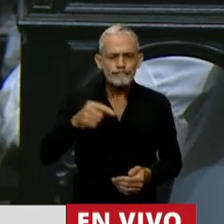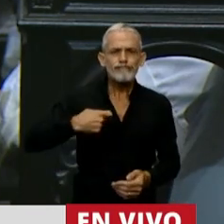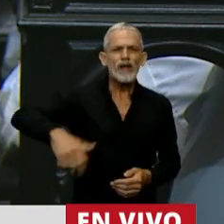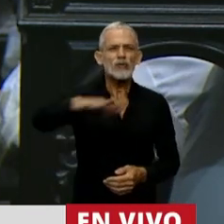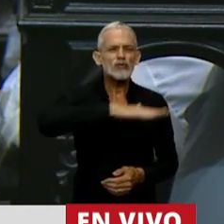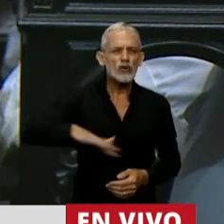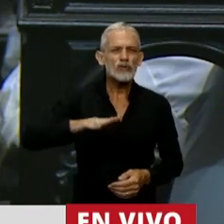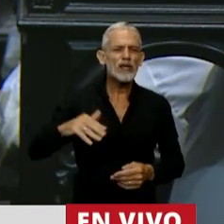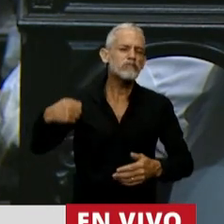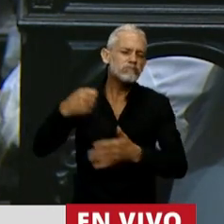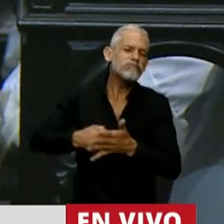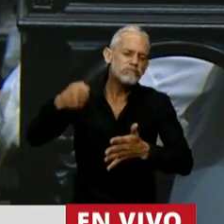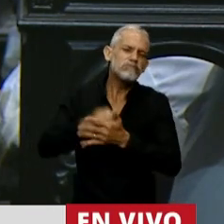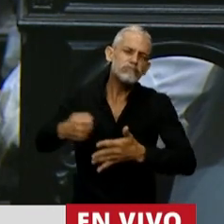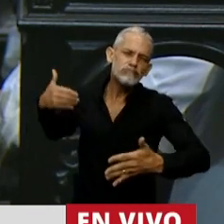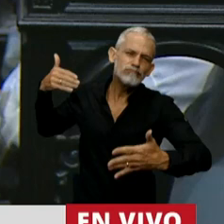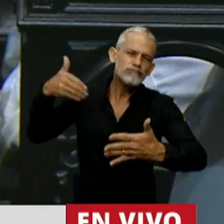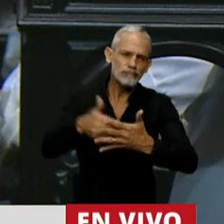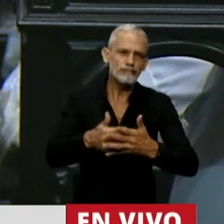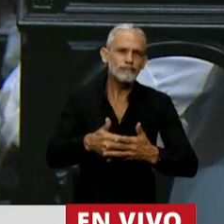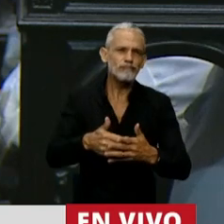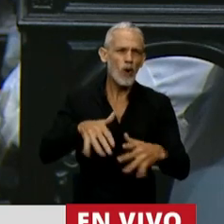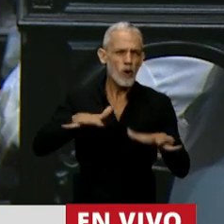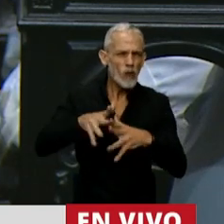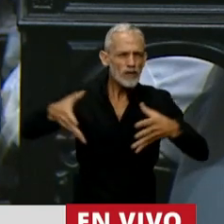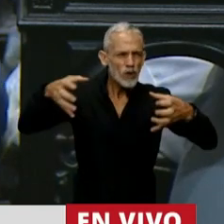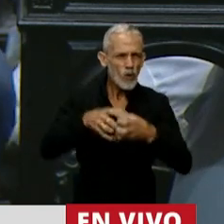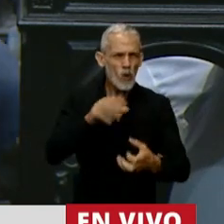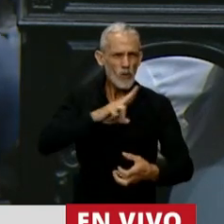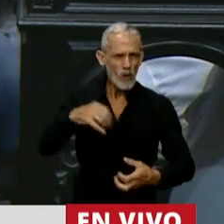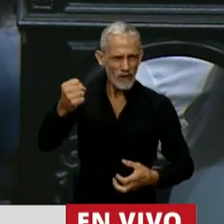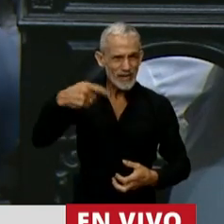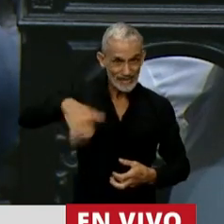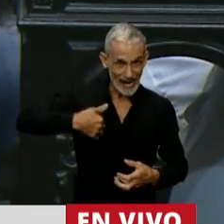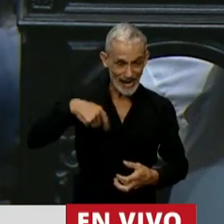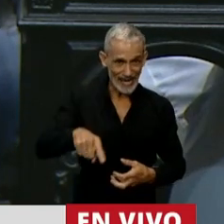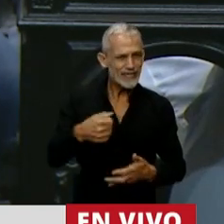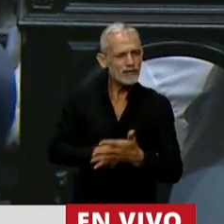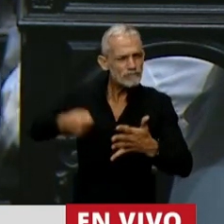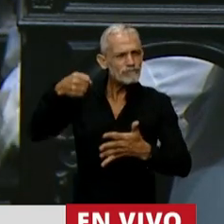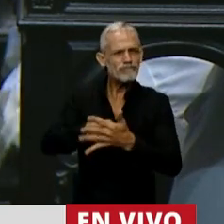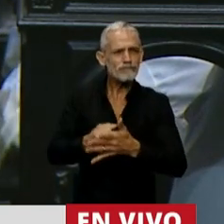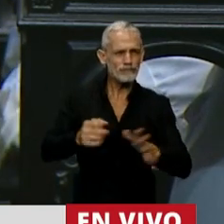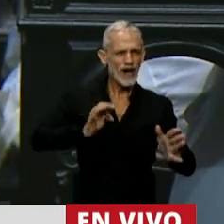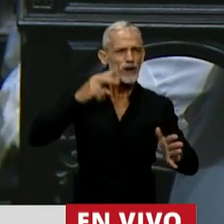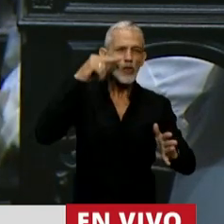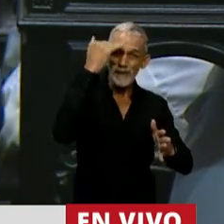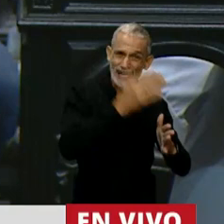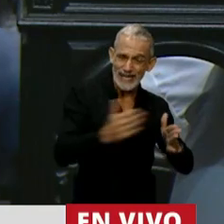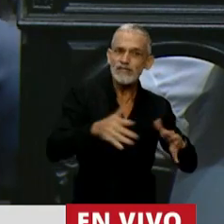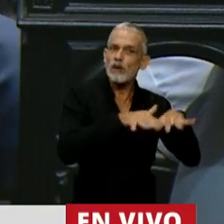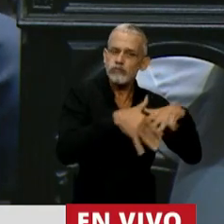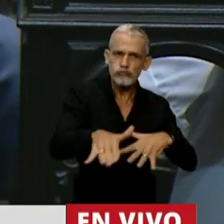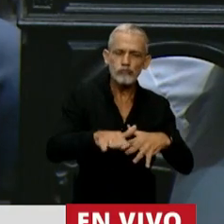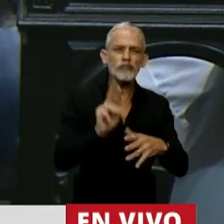es fruto de años de luchas que dio el movimiento feminista en nuestro país, que en el 2015, con la